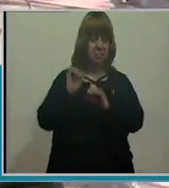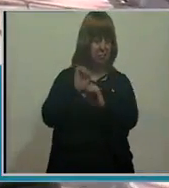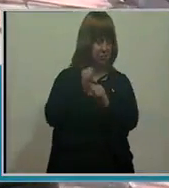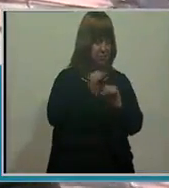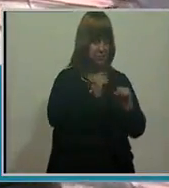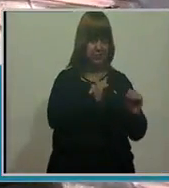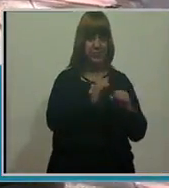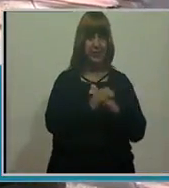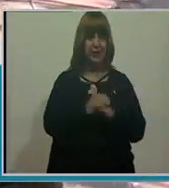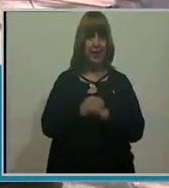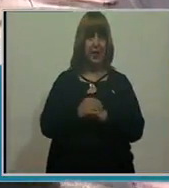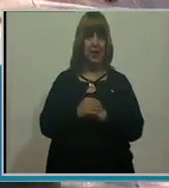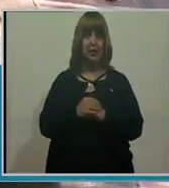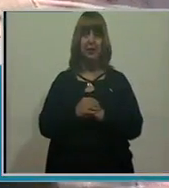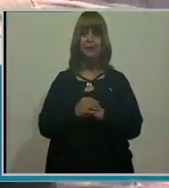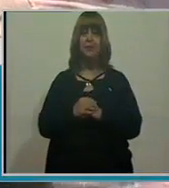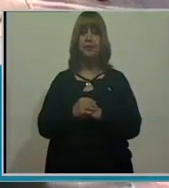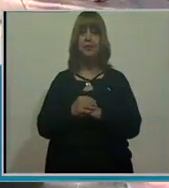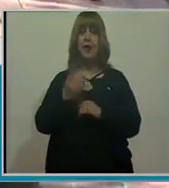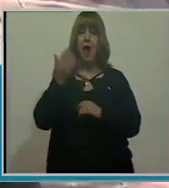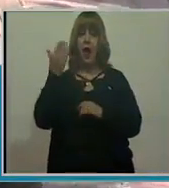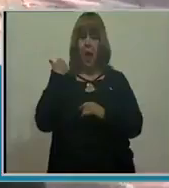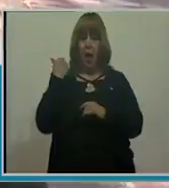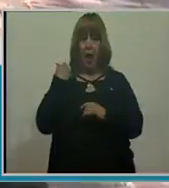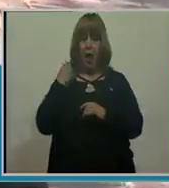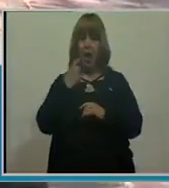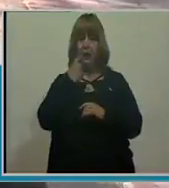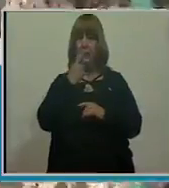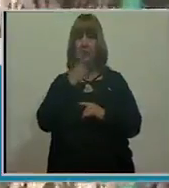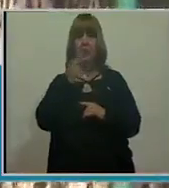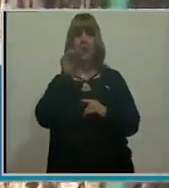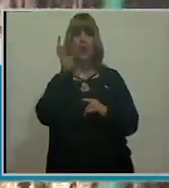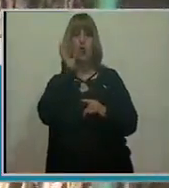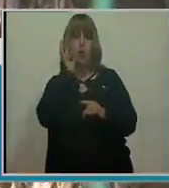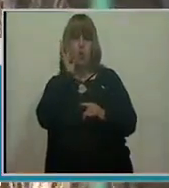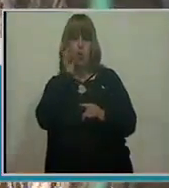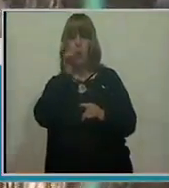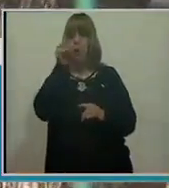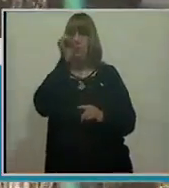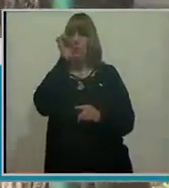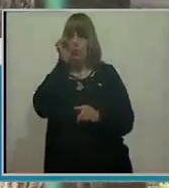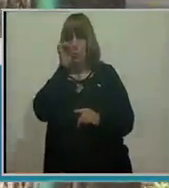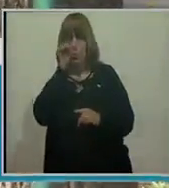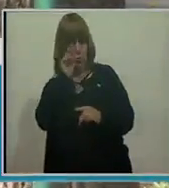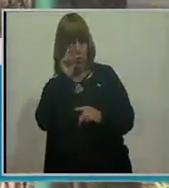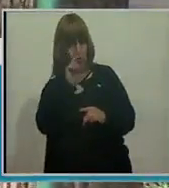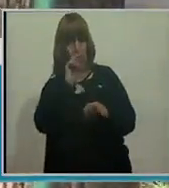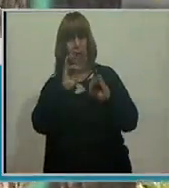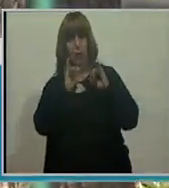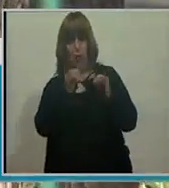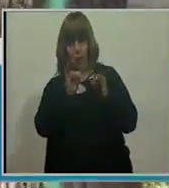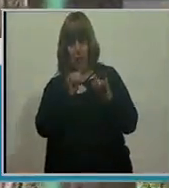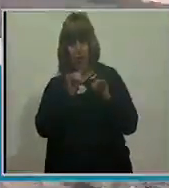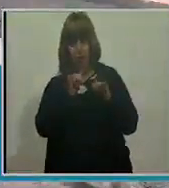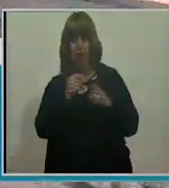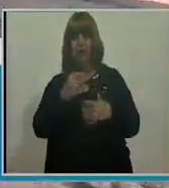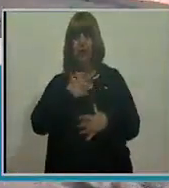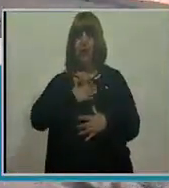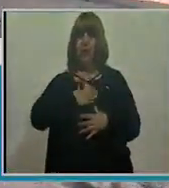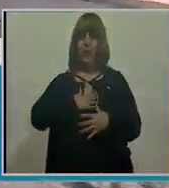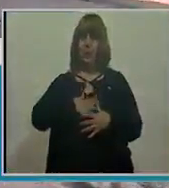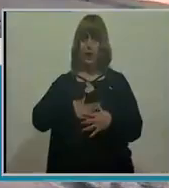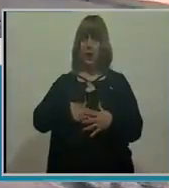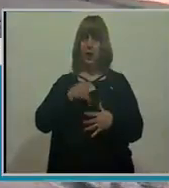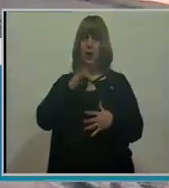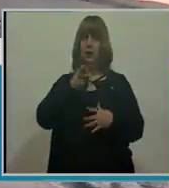Antes que nos cerraban, venían todos los chicos drogados y emborrachados. Pero usted está más tranquila desde que la cierra. Sí, gracias a Dios